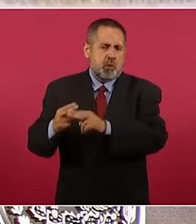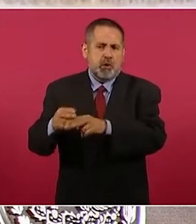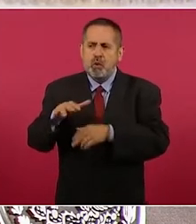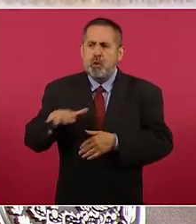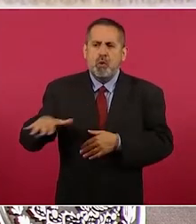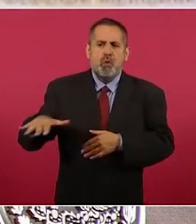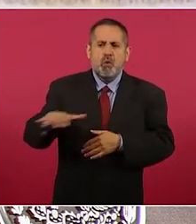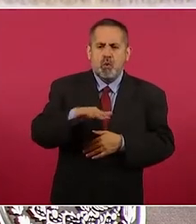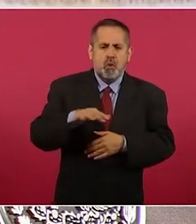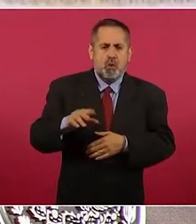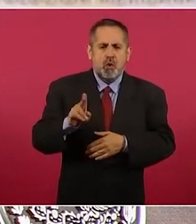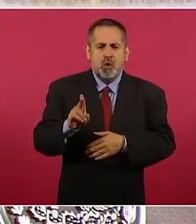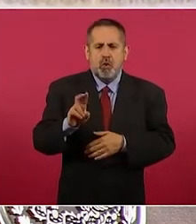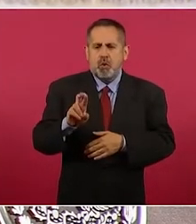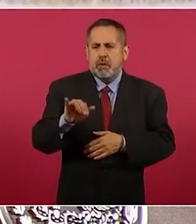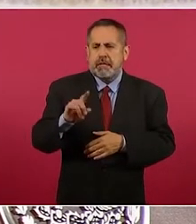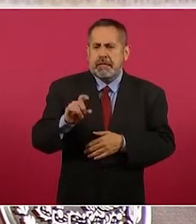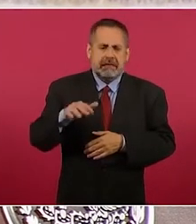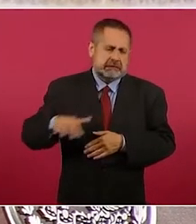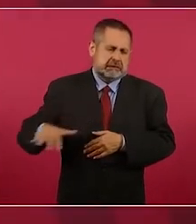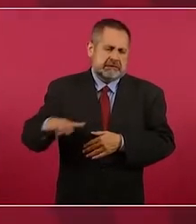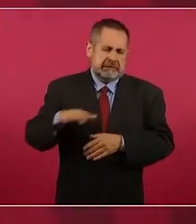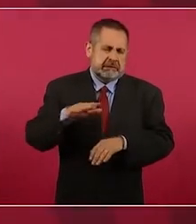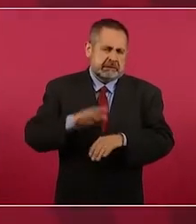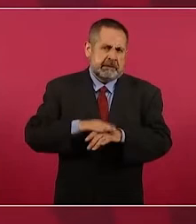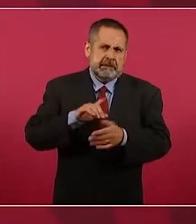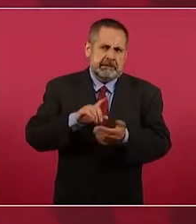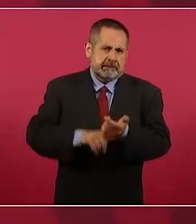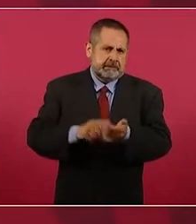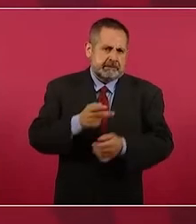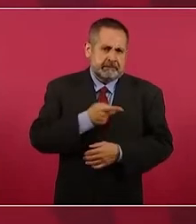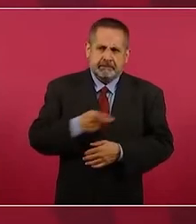zona marginada, pobre,